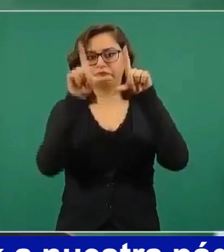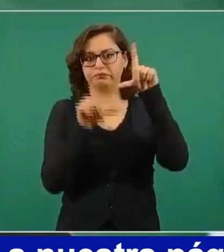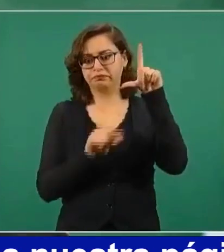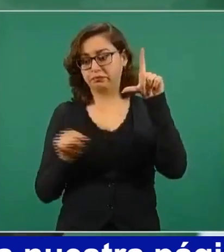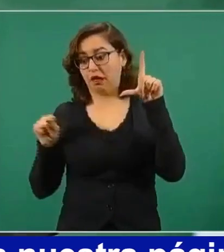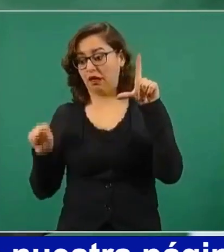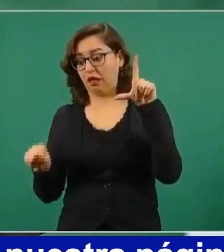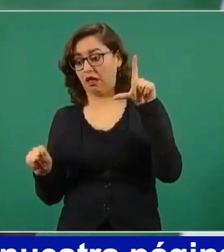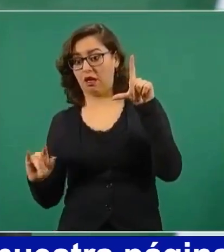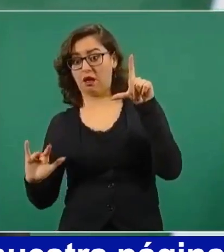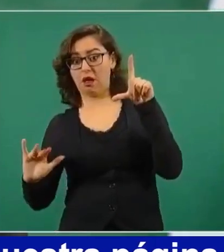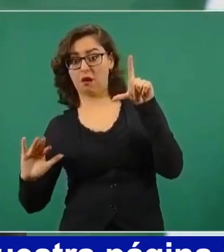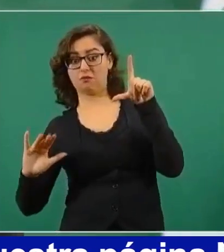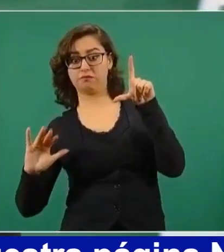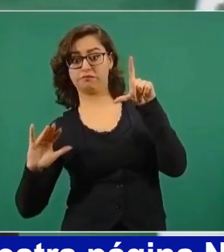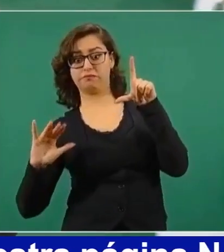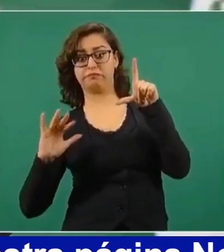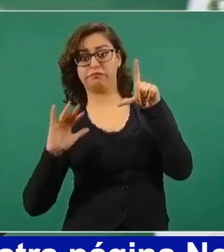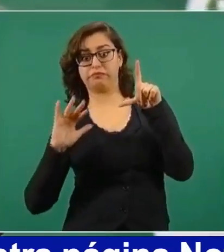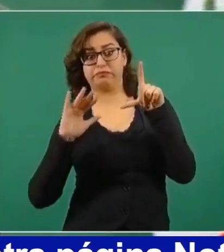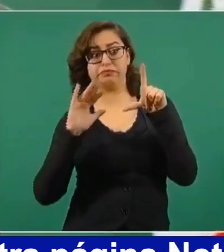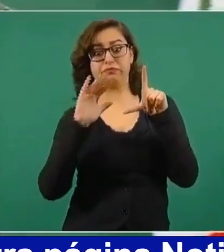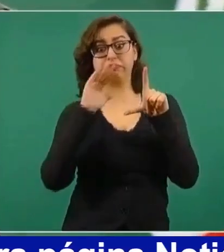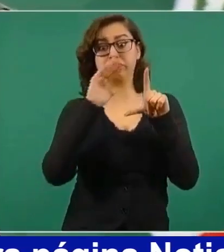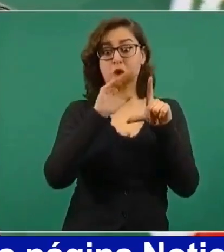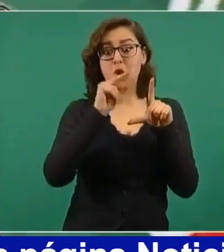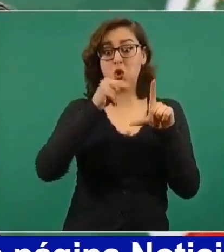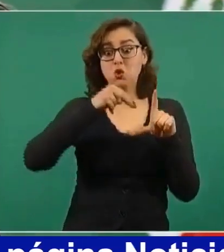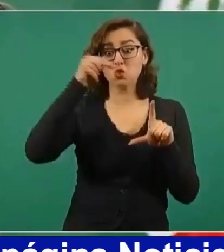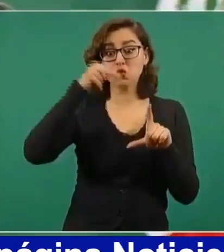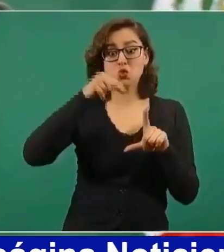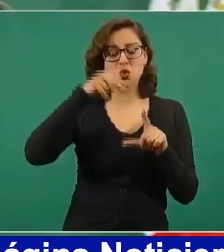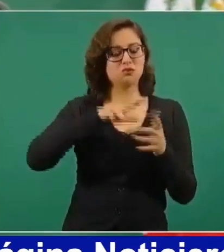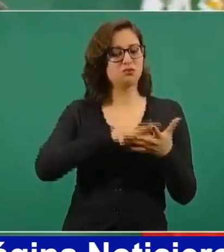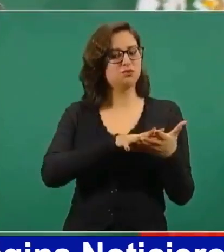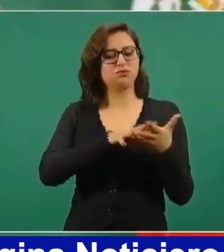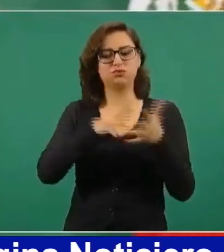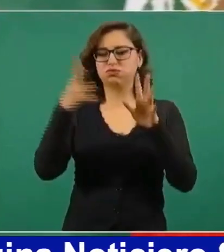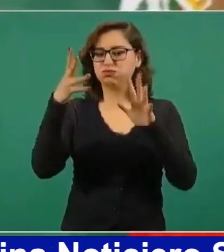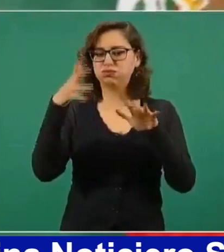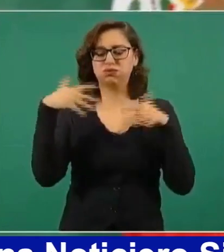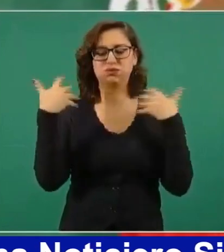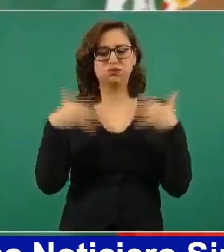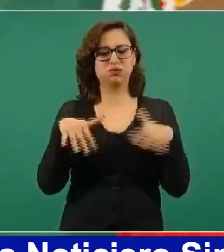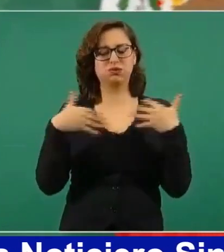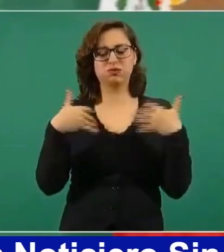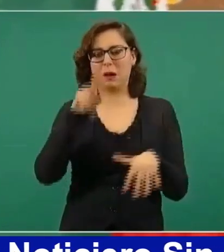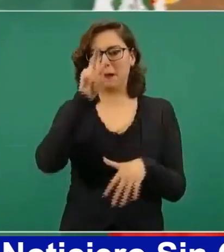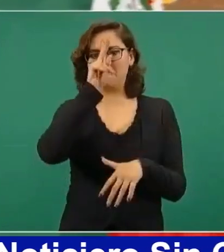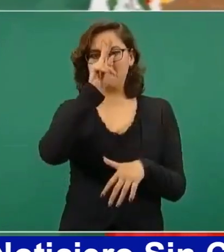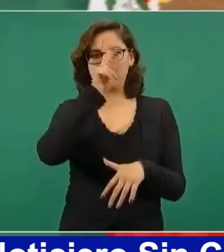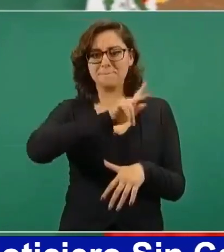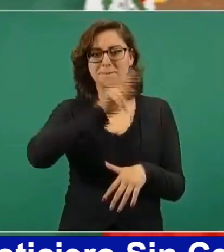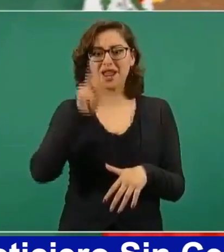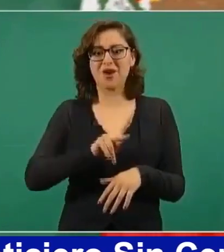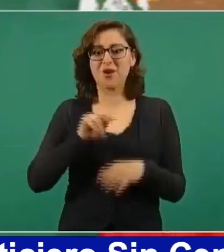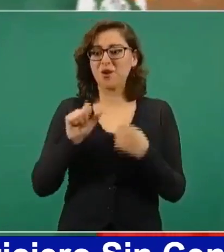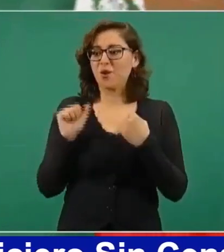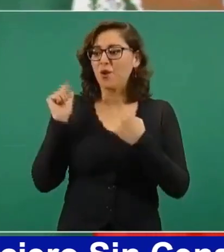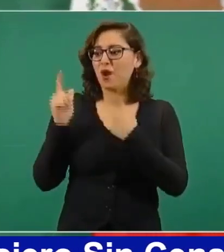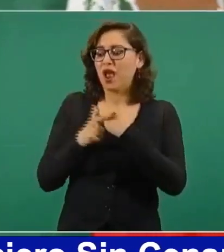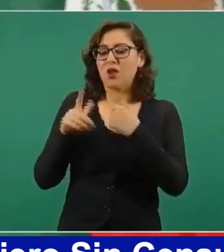desgraciadamente hay muchos riesgos de violencia y se les afecte, que se